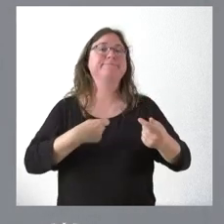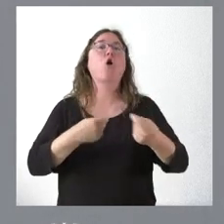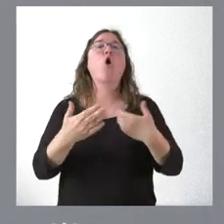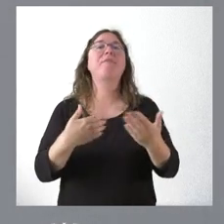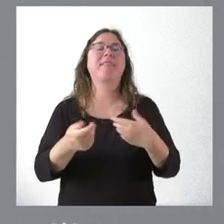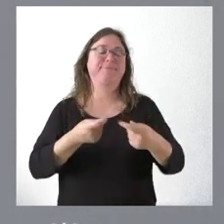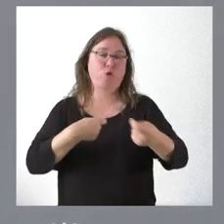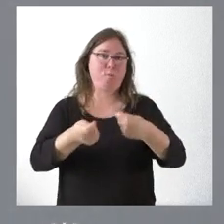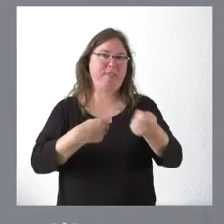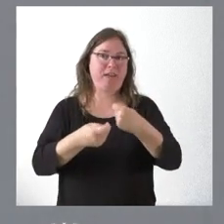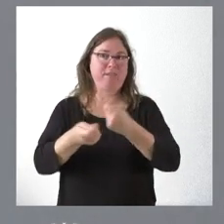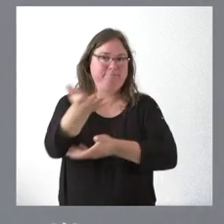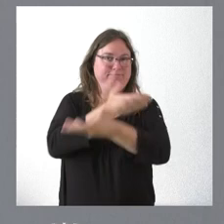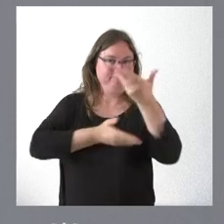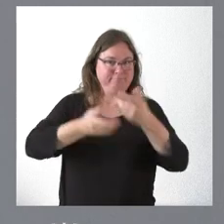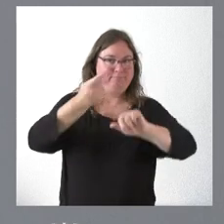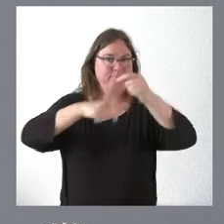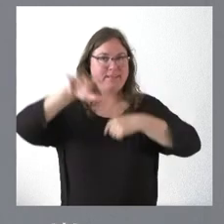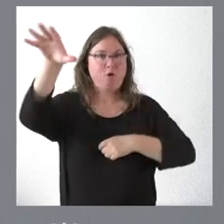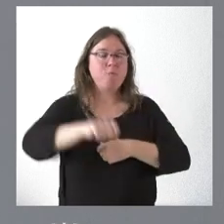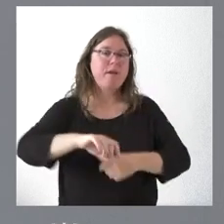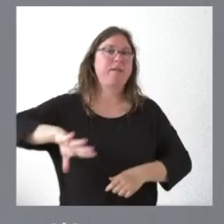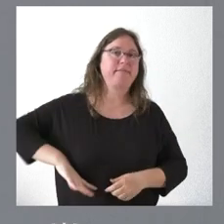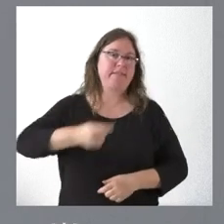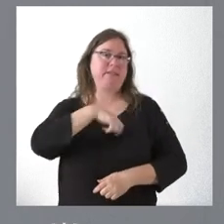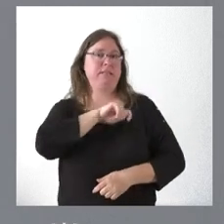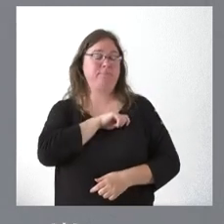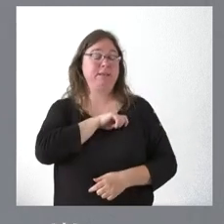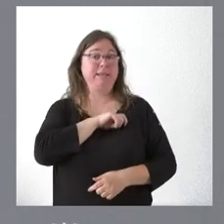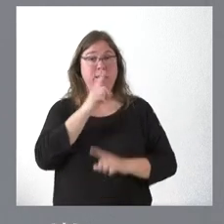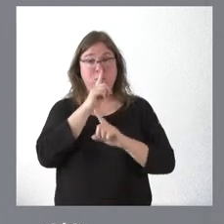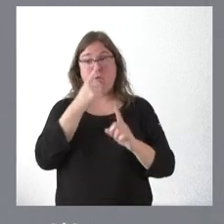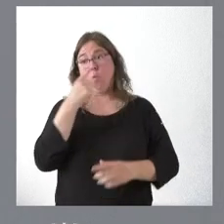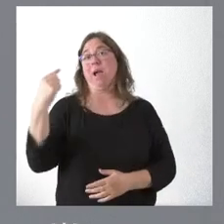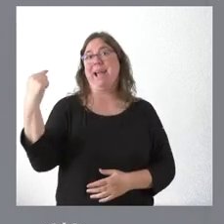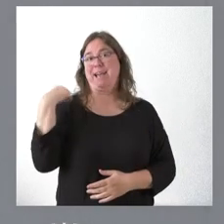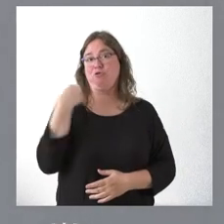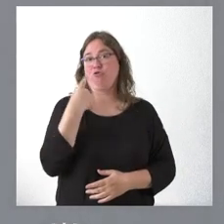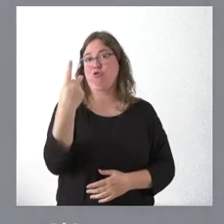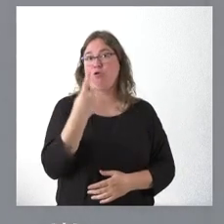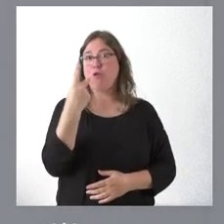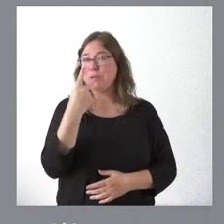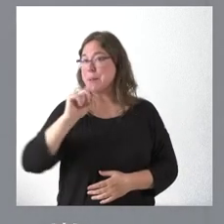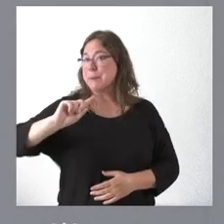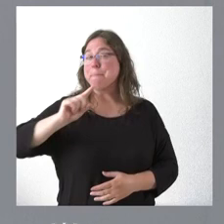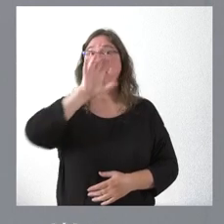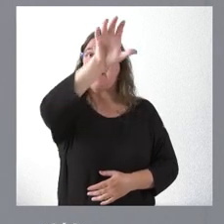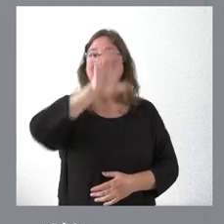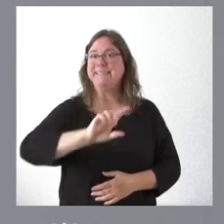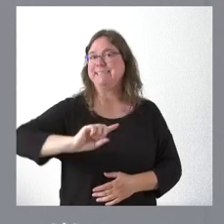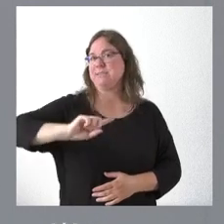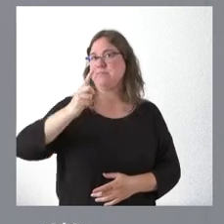hacía referencia. En el último año, hay que decir que en los dos países donde actualmente tenemos más nivel de conflicto,